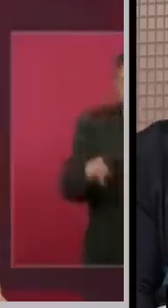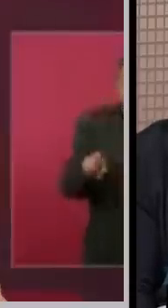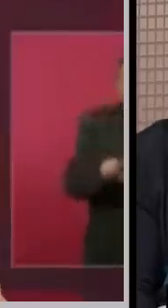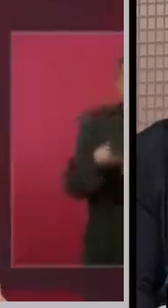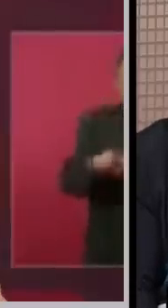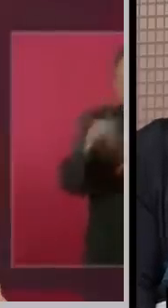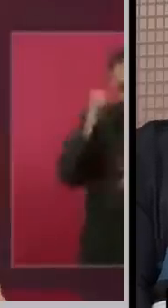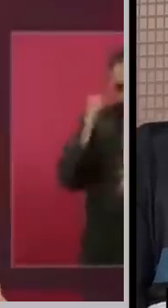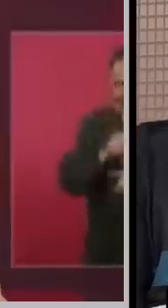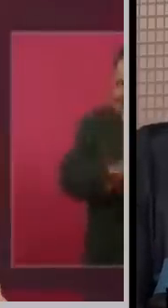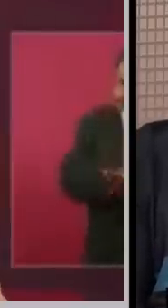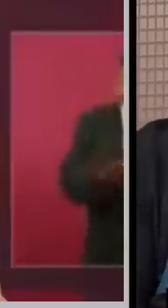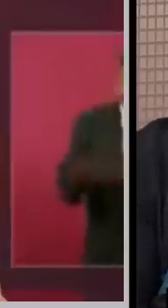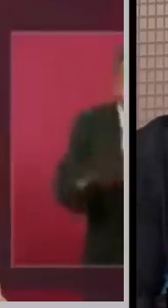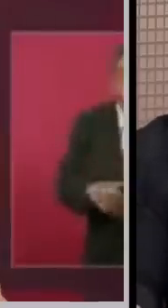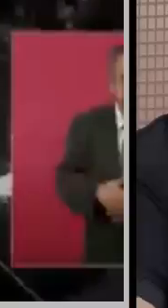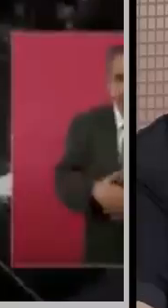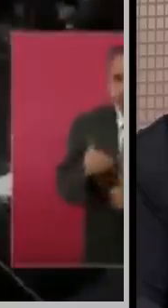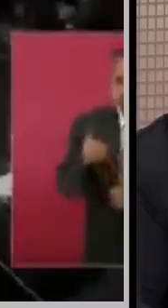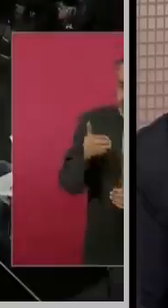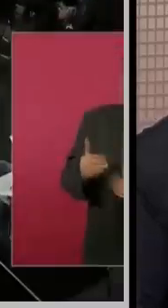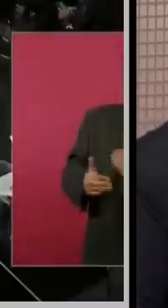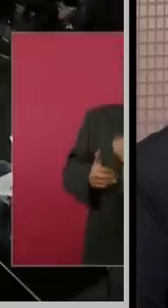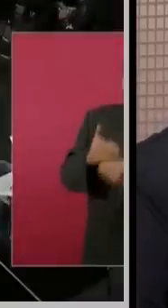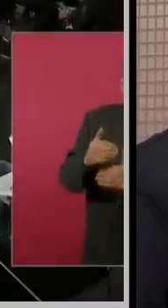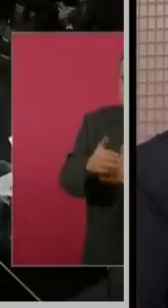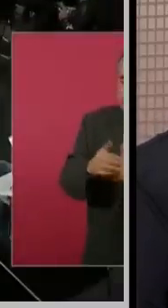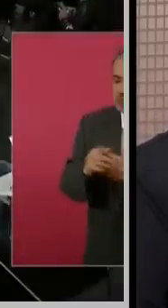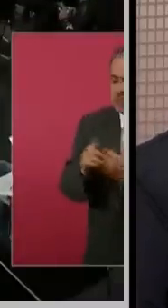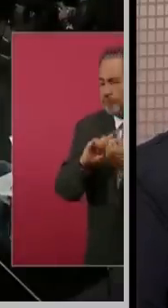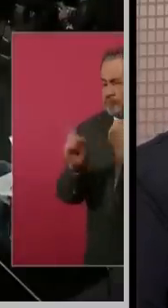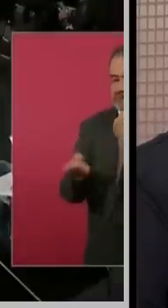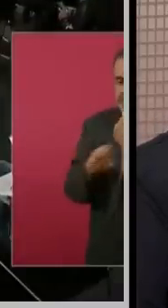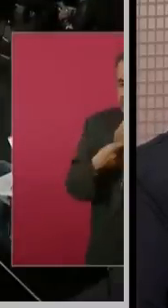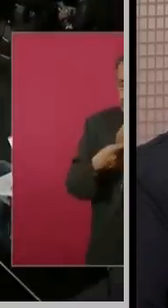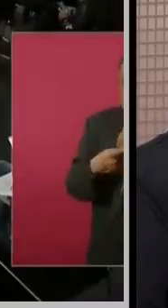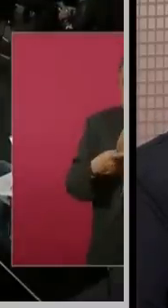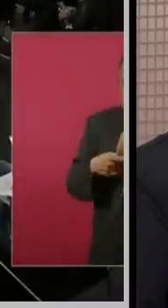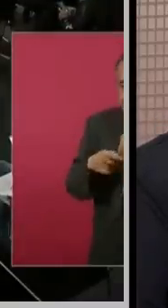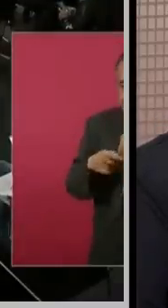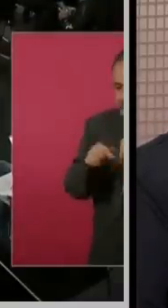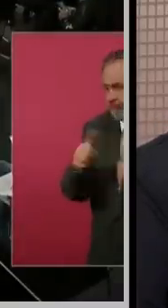Y estamos avanzando, atendiendo las causas,